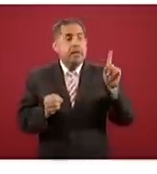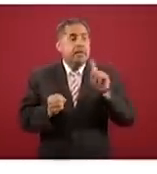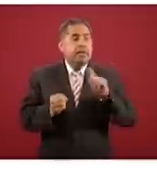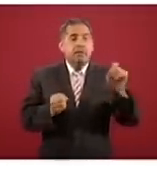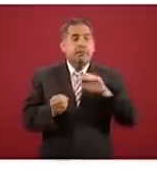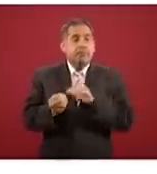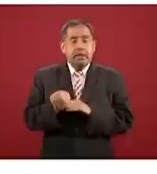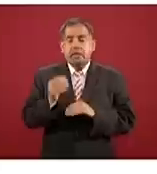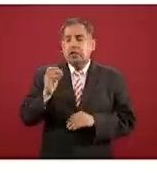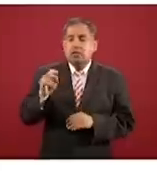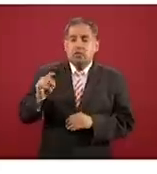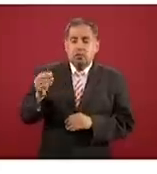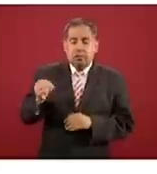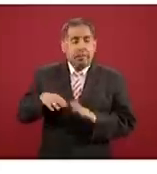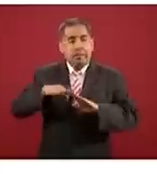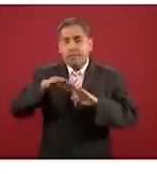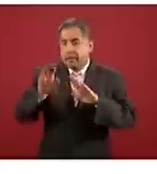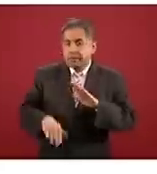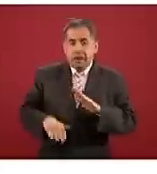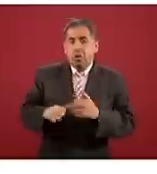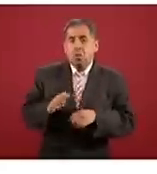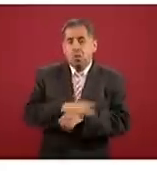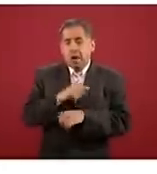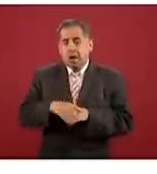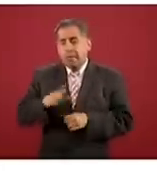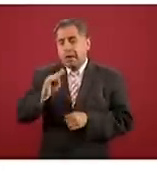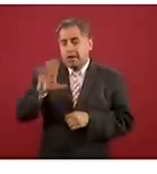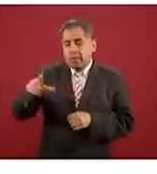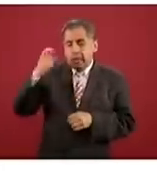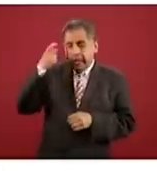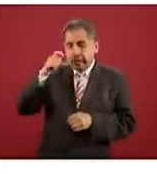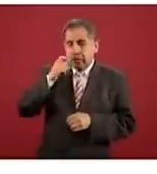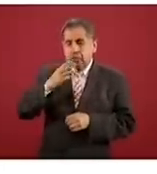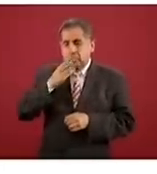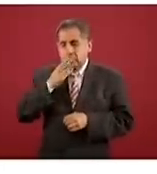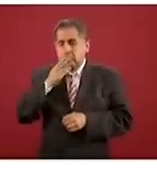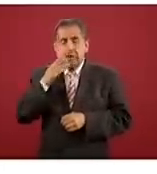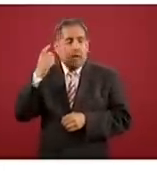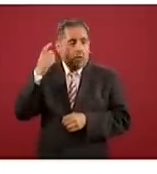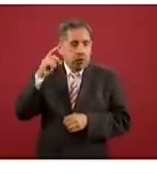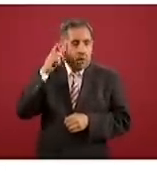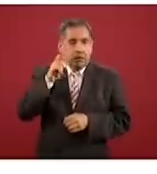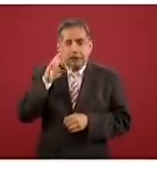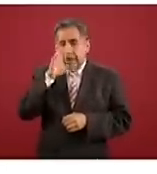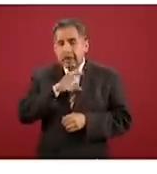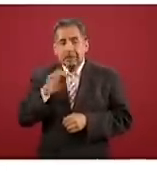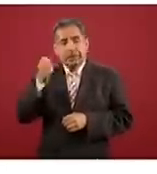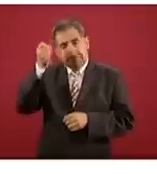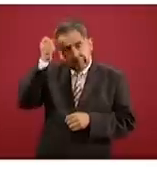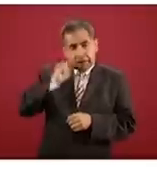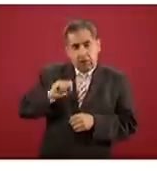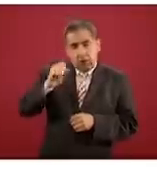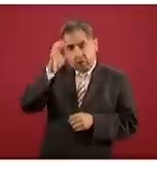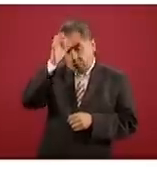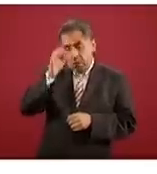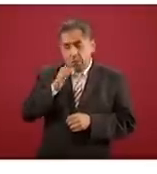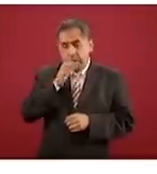habitantes. Los más bajos son Baja California, Querétaro, Sonora, Durango, Aguascalientes, Sinaloa,